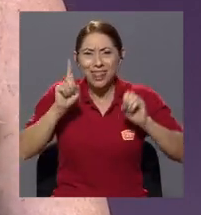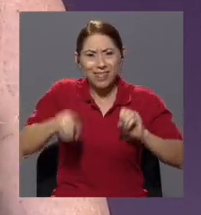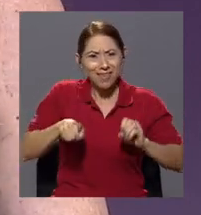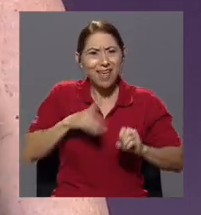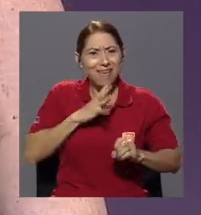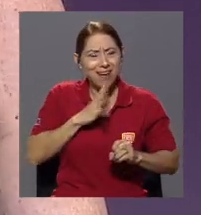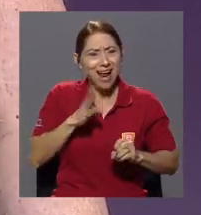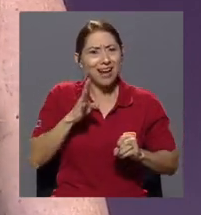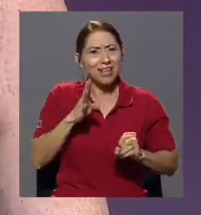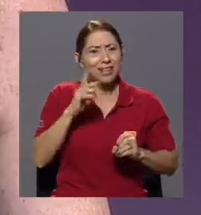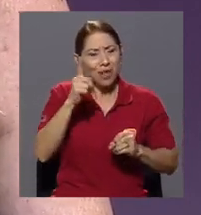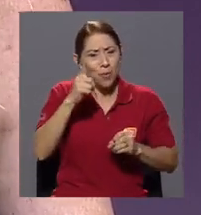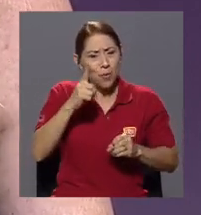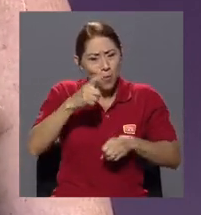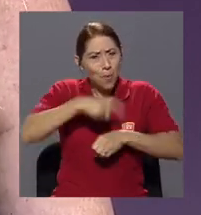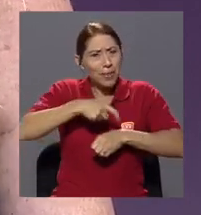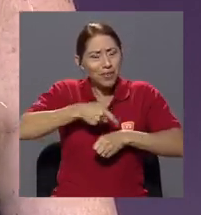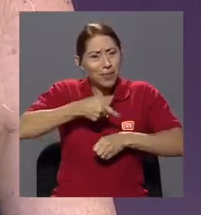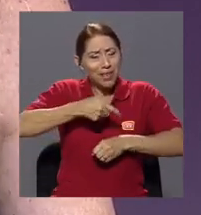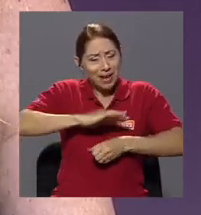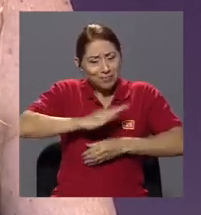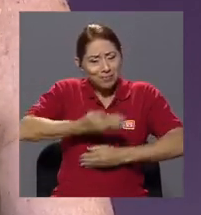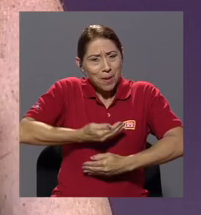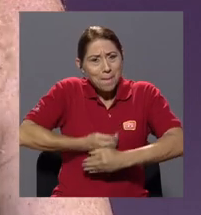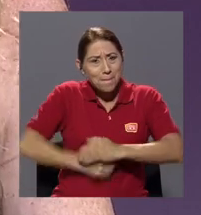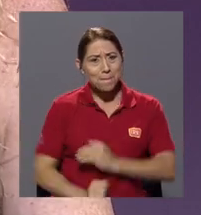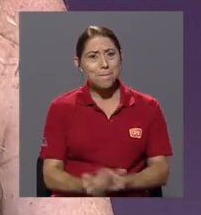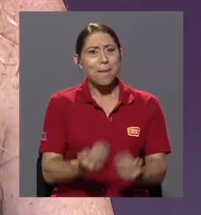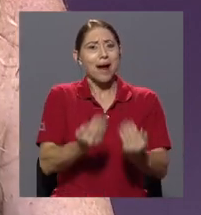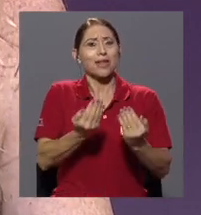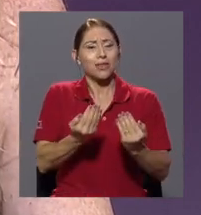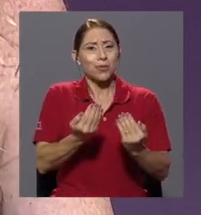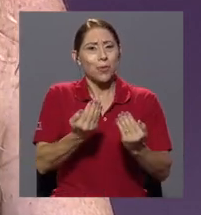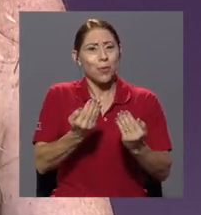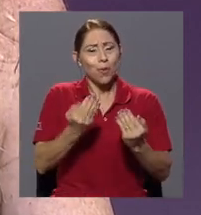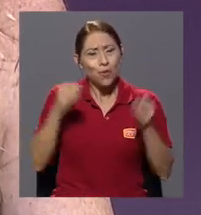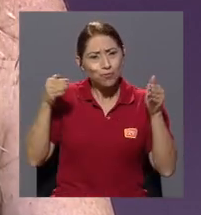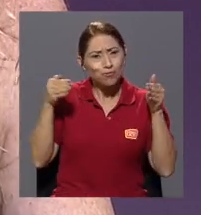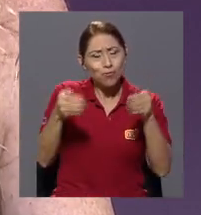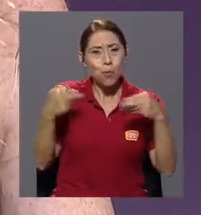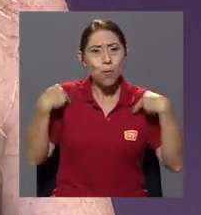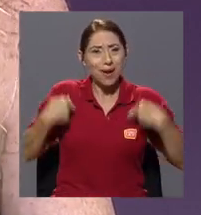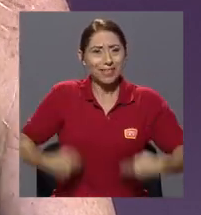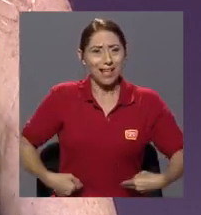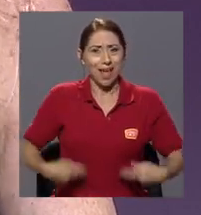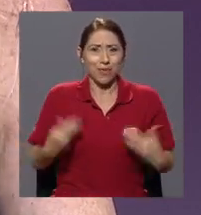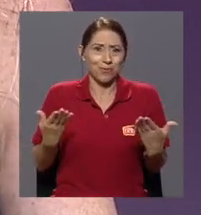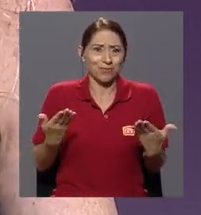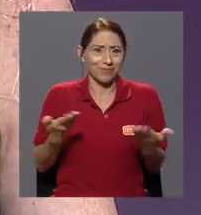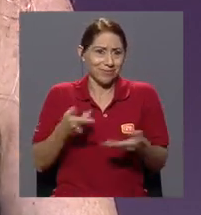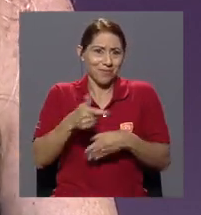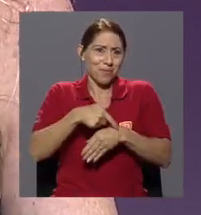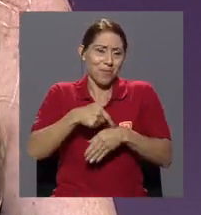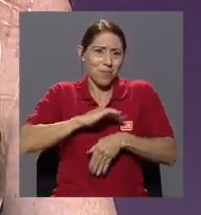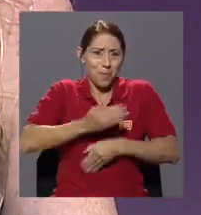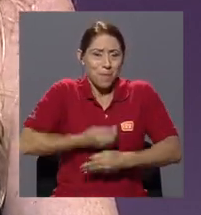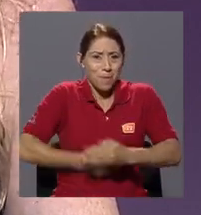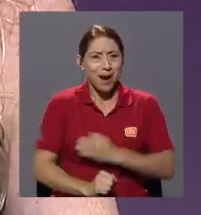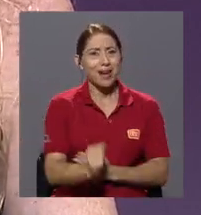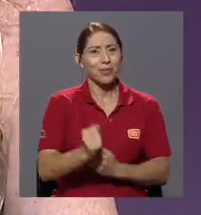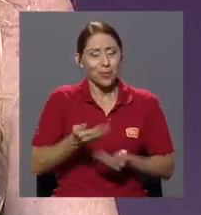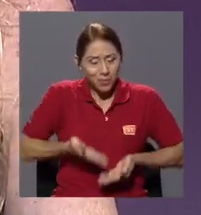cuando es más humano selección parto verdad la humanidad el nacimiento de la humanidad